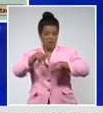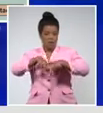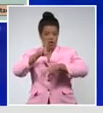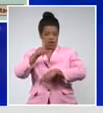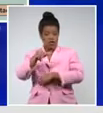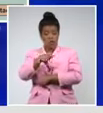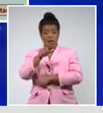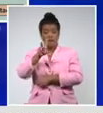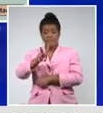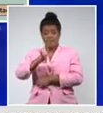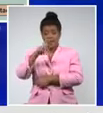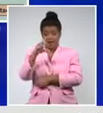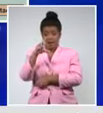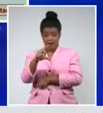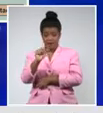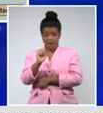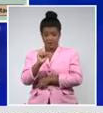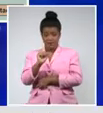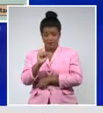Clara,